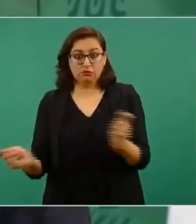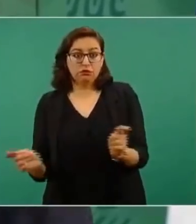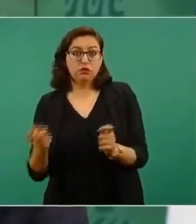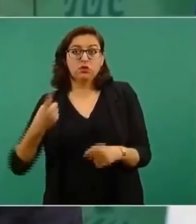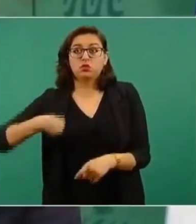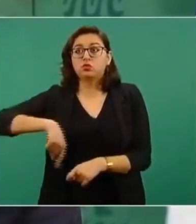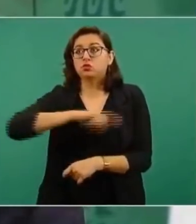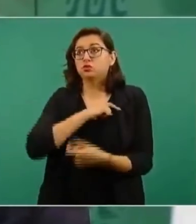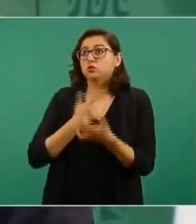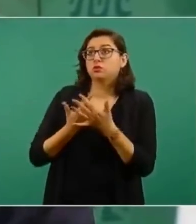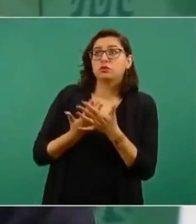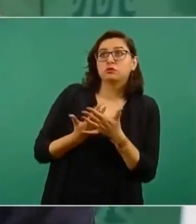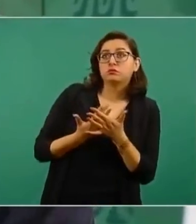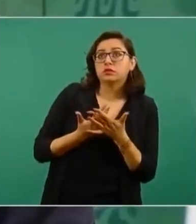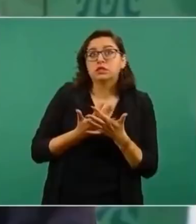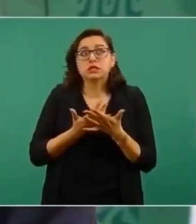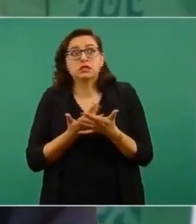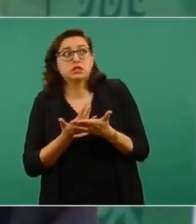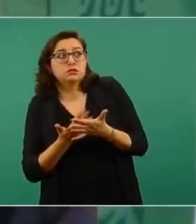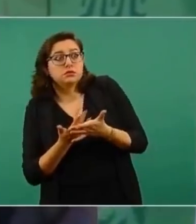dependiendo